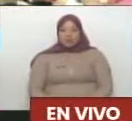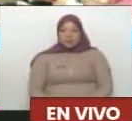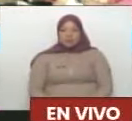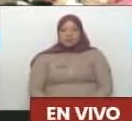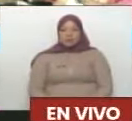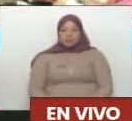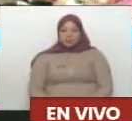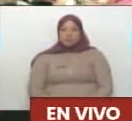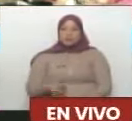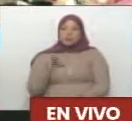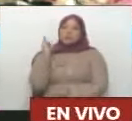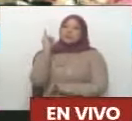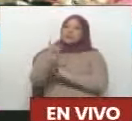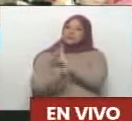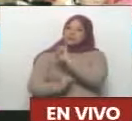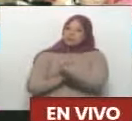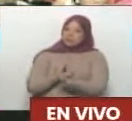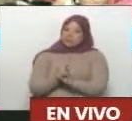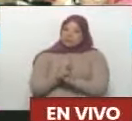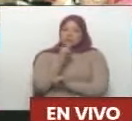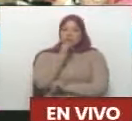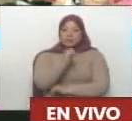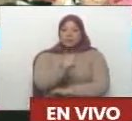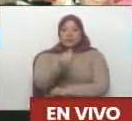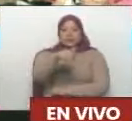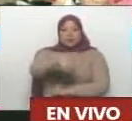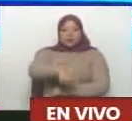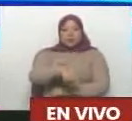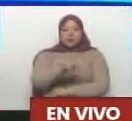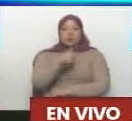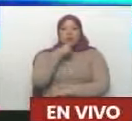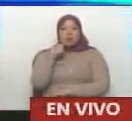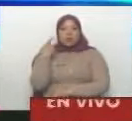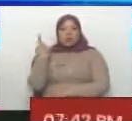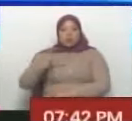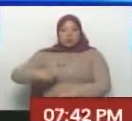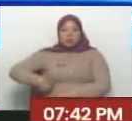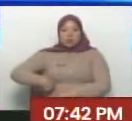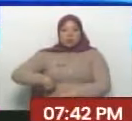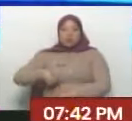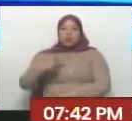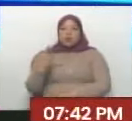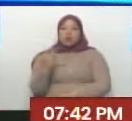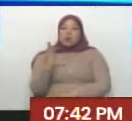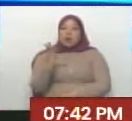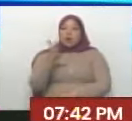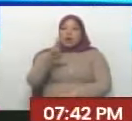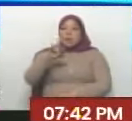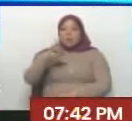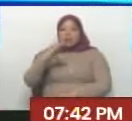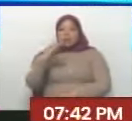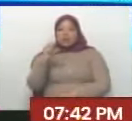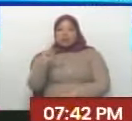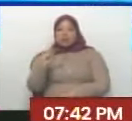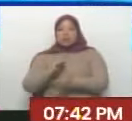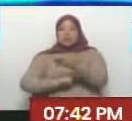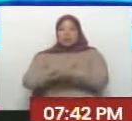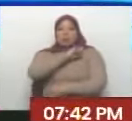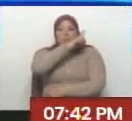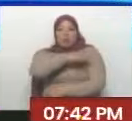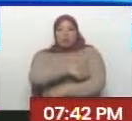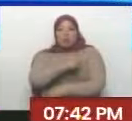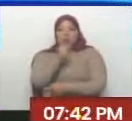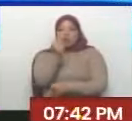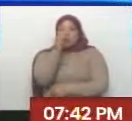las internacionales y comenzamos con esta noticia de Russia Today que dice que los BRICS superarán al G7 en poderío económico